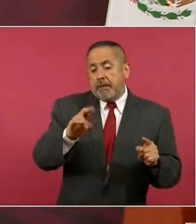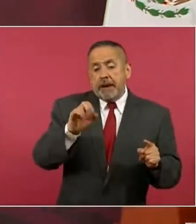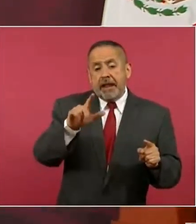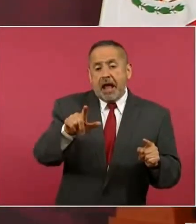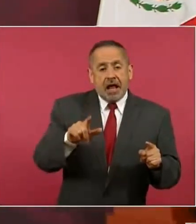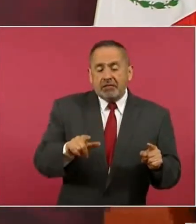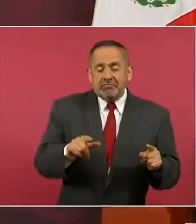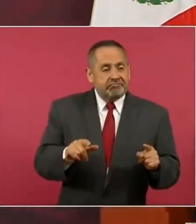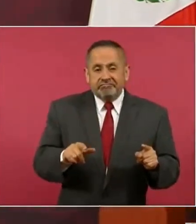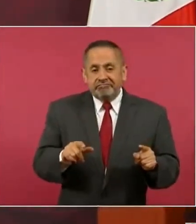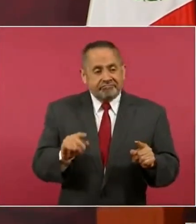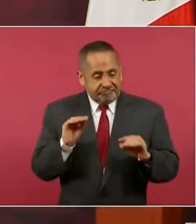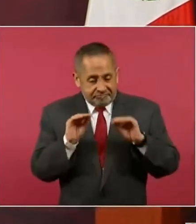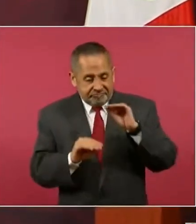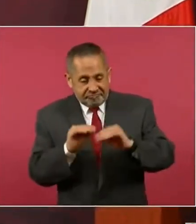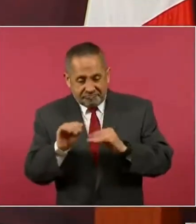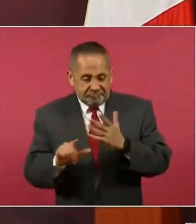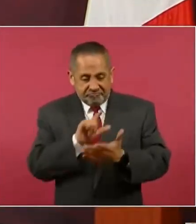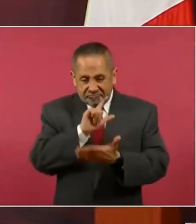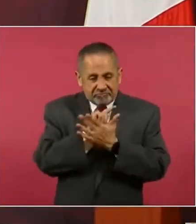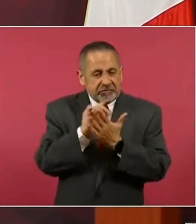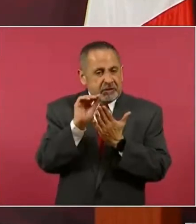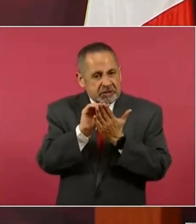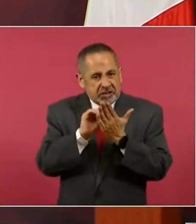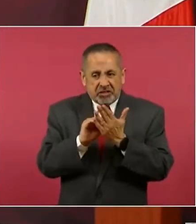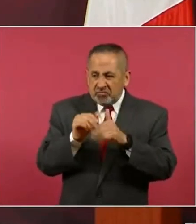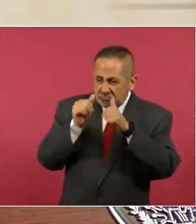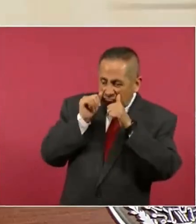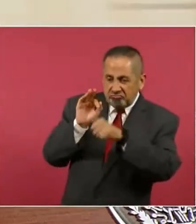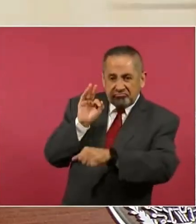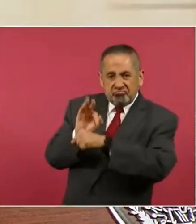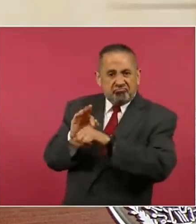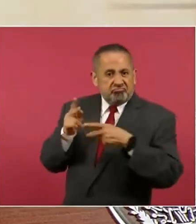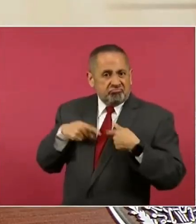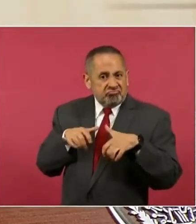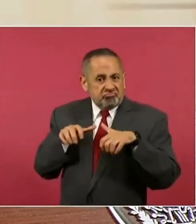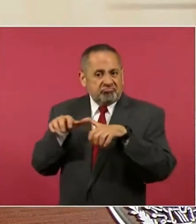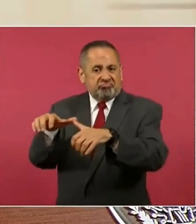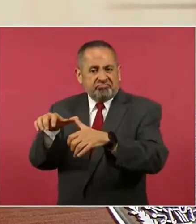legisló nada en beneficio del pueblo.